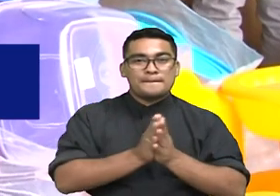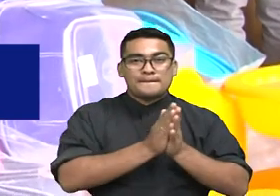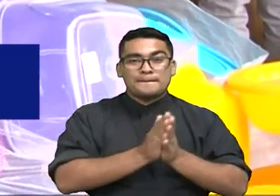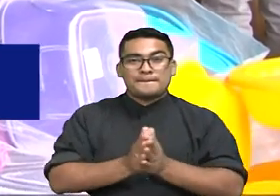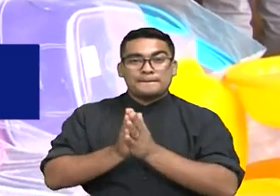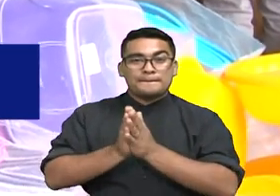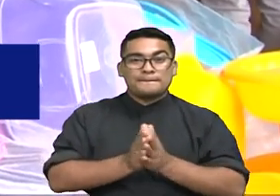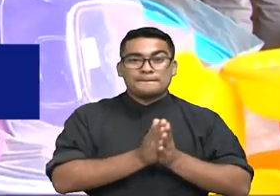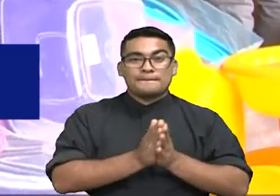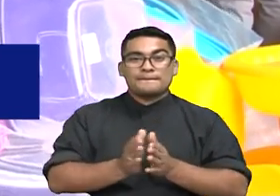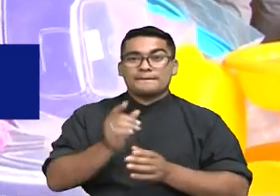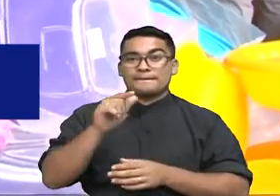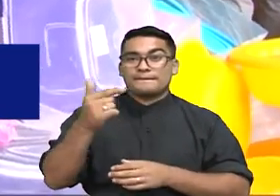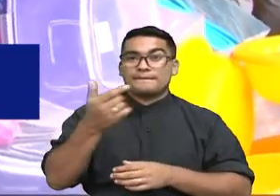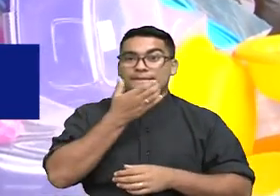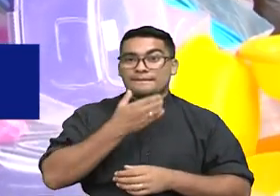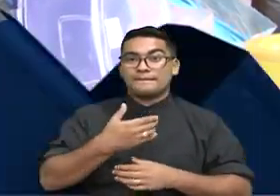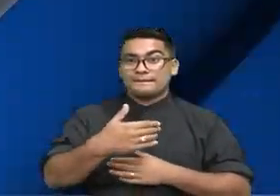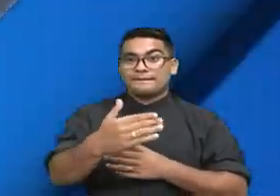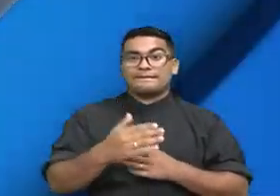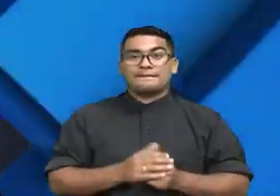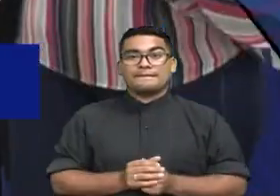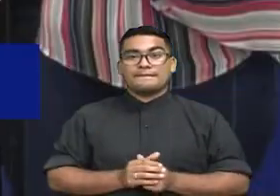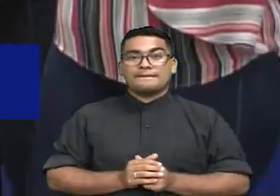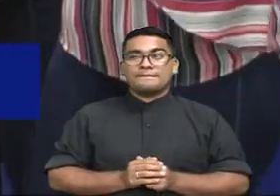la Gritería el 7 de diciembre.